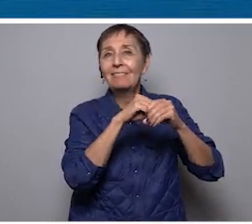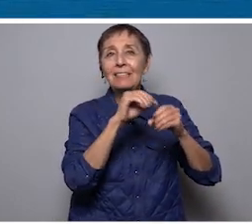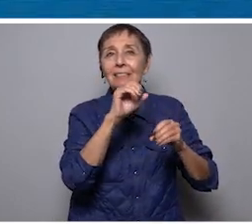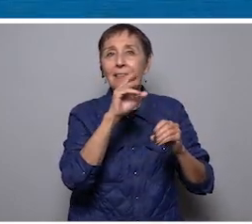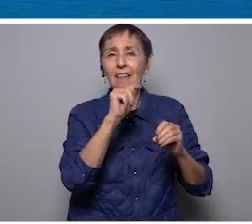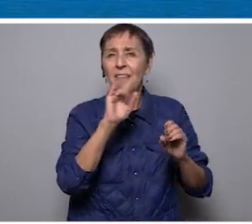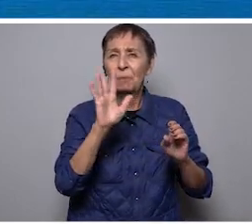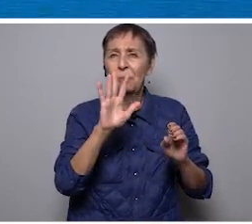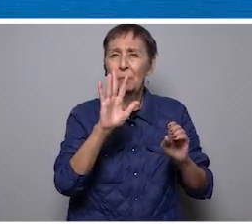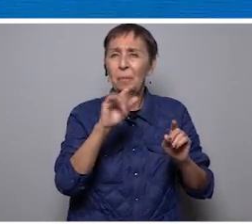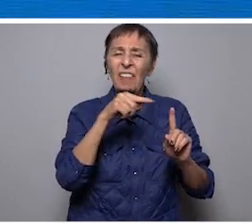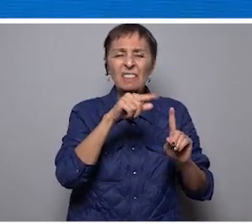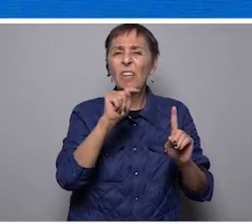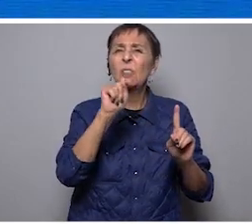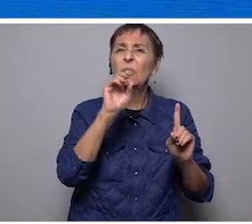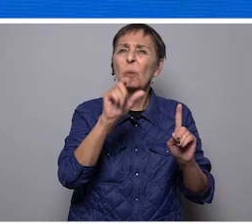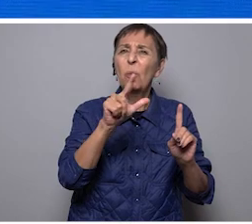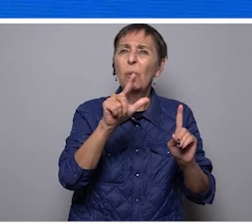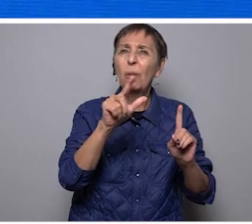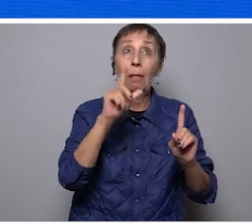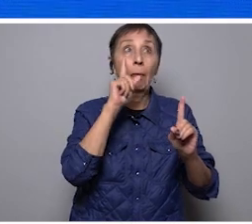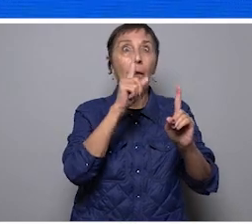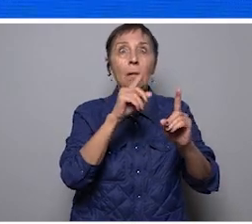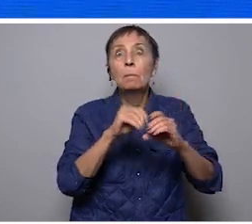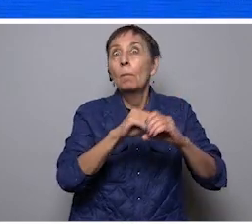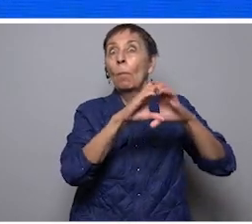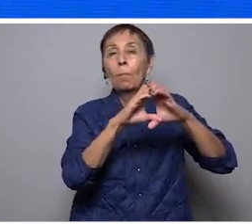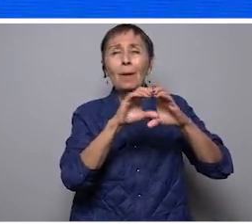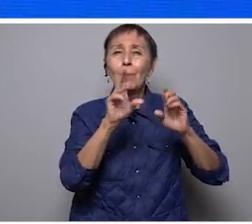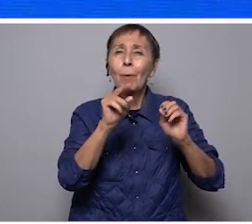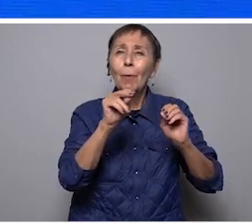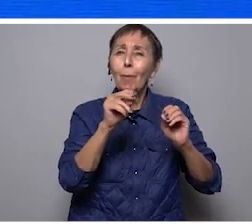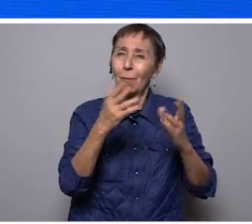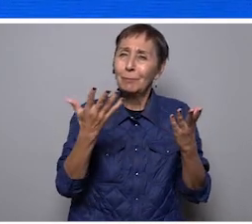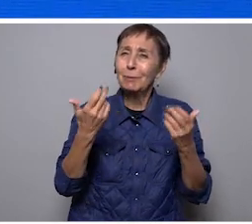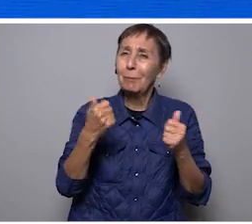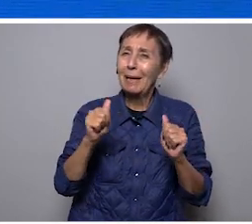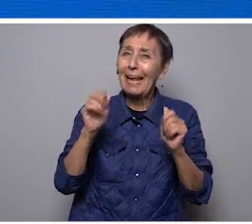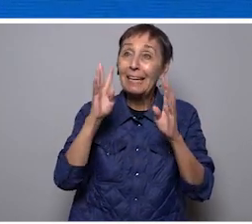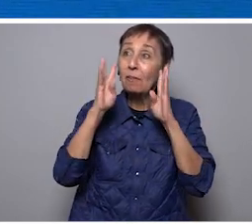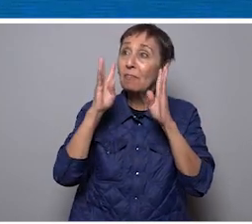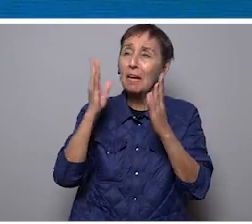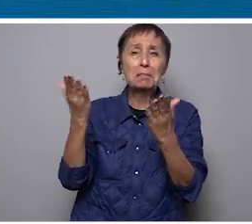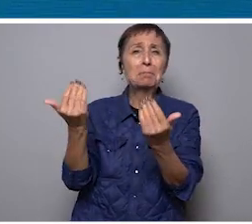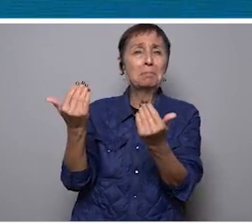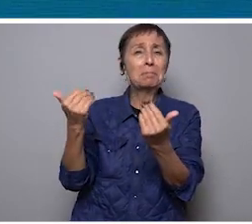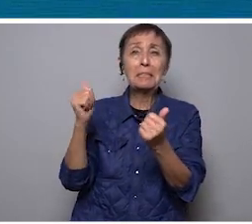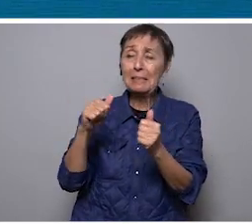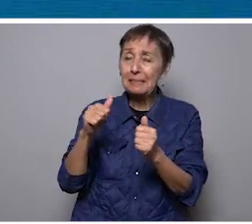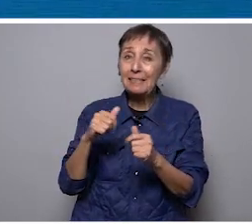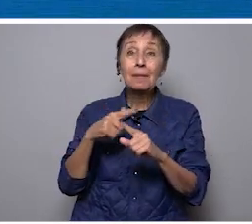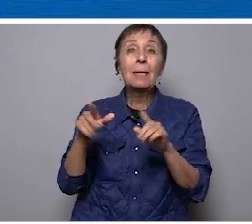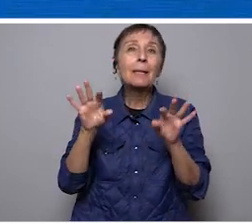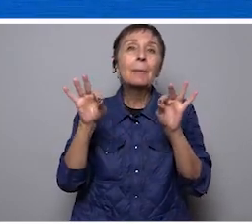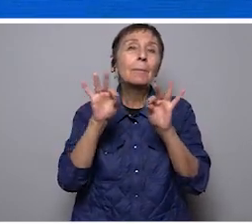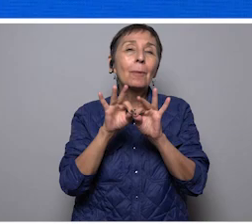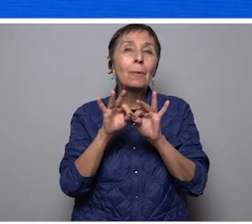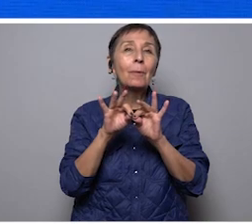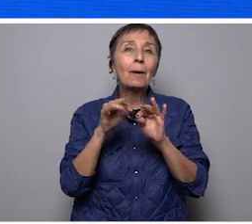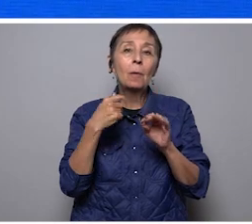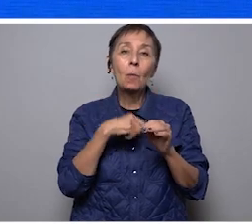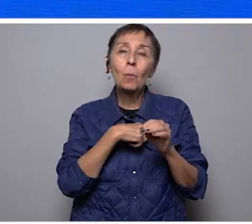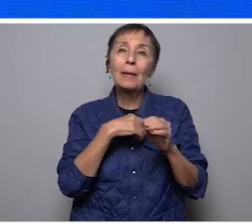cualquier Innovación porque lo que va a permitirnos es lograr Nuestro objetivo construir